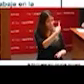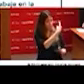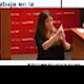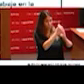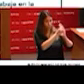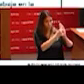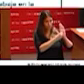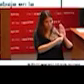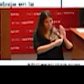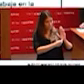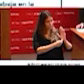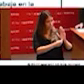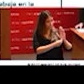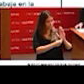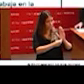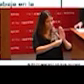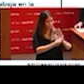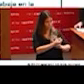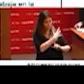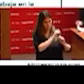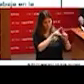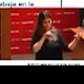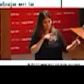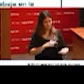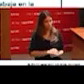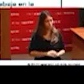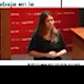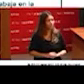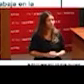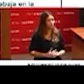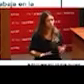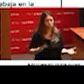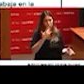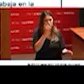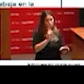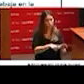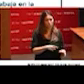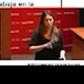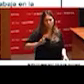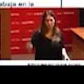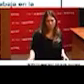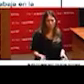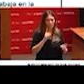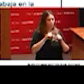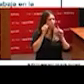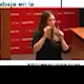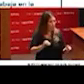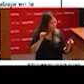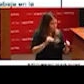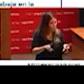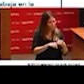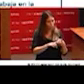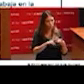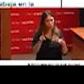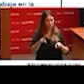en en en la pantalla hemos participado en toda clase de eventos en formación en en